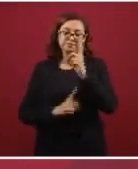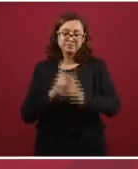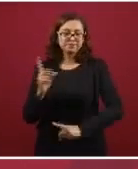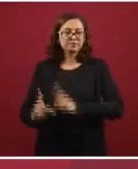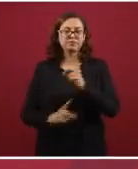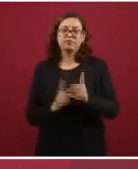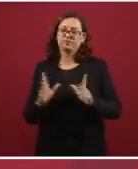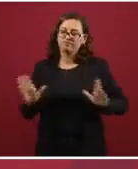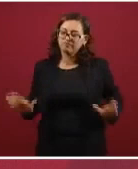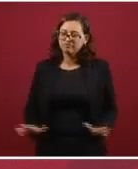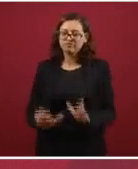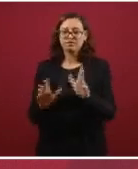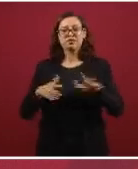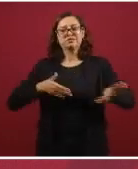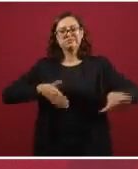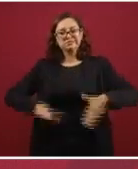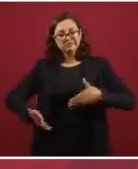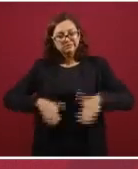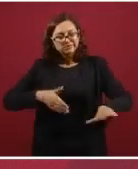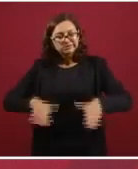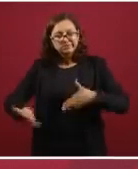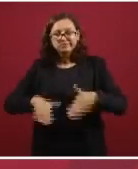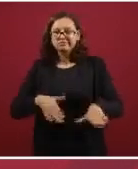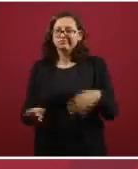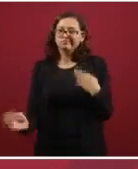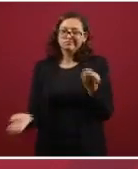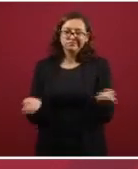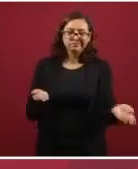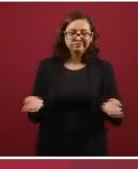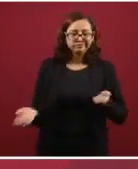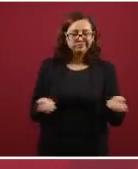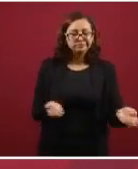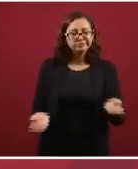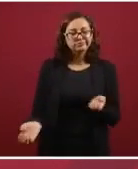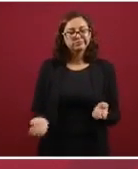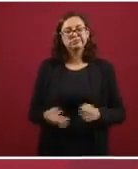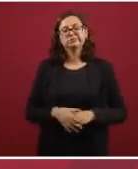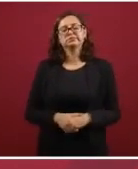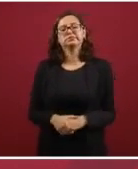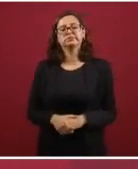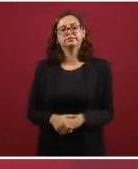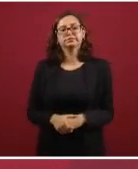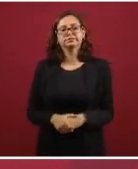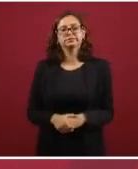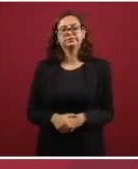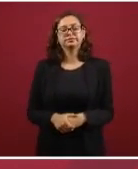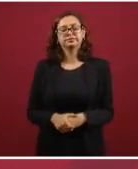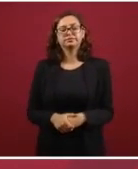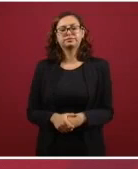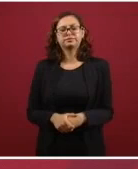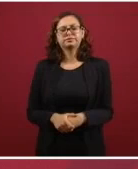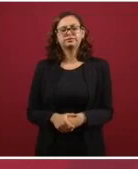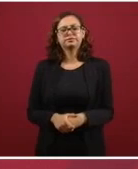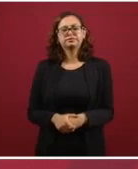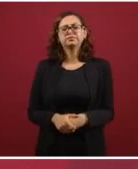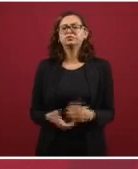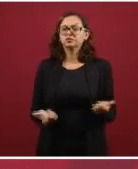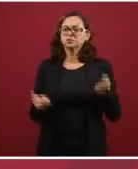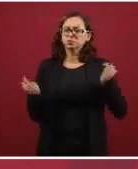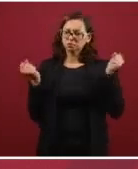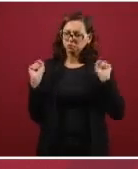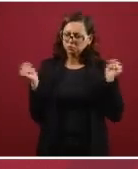caminar, hacer ejercicio, si se puede correr,